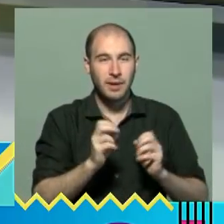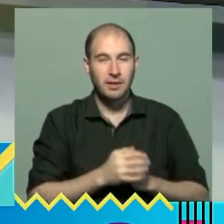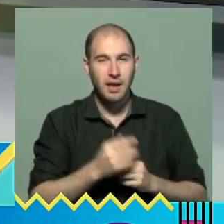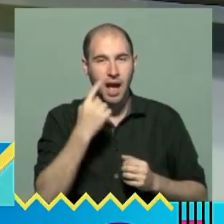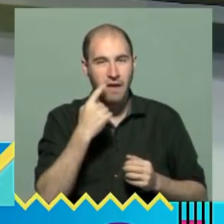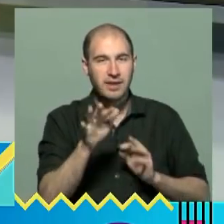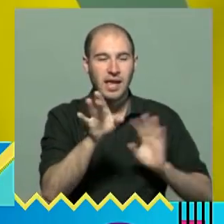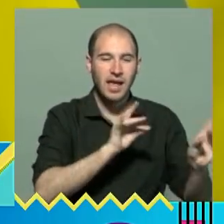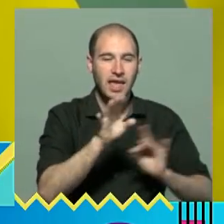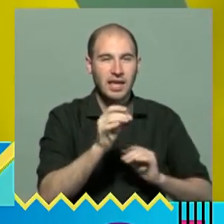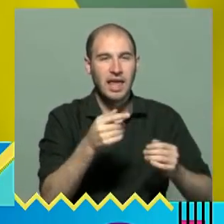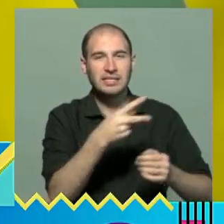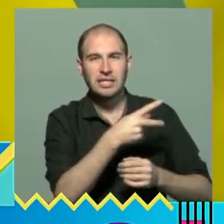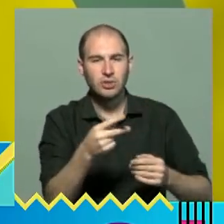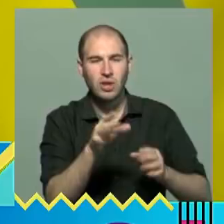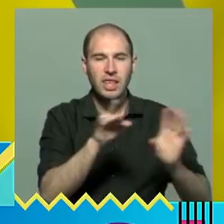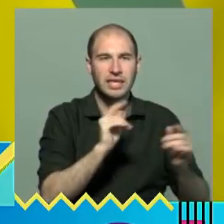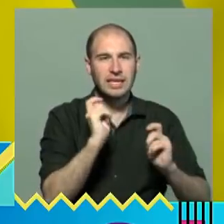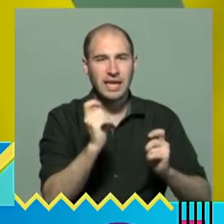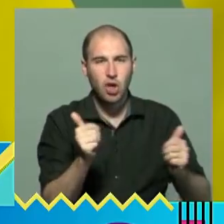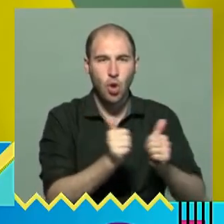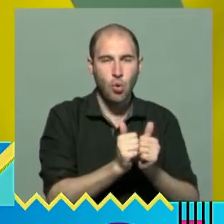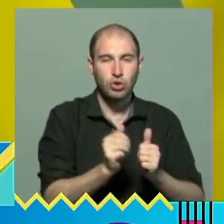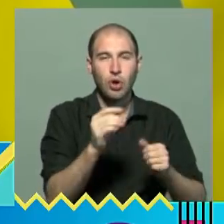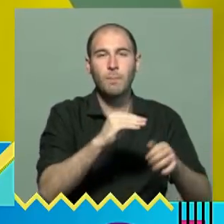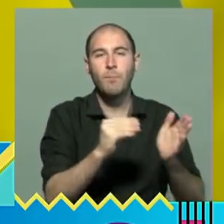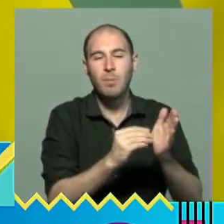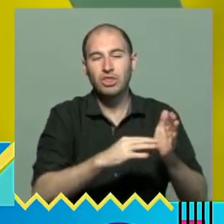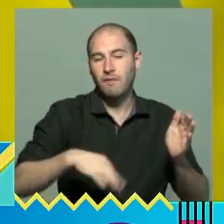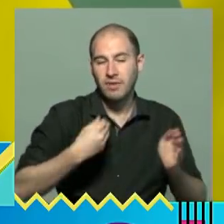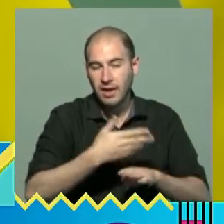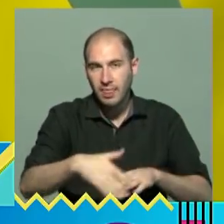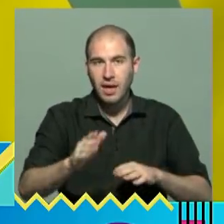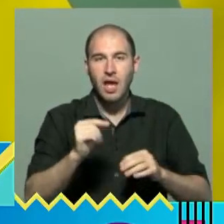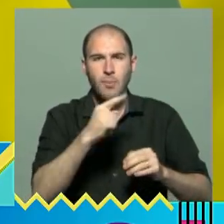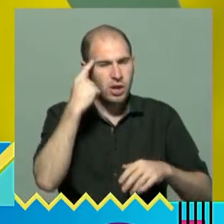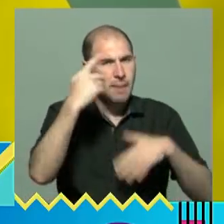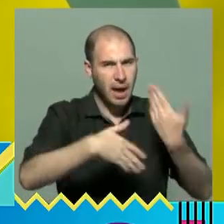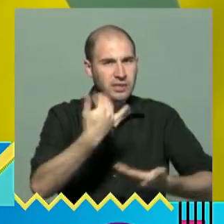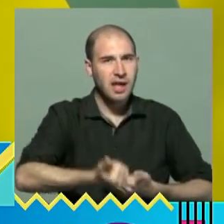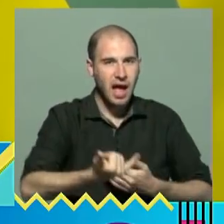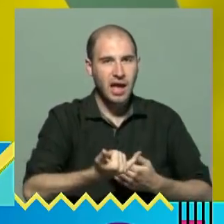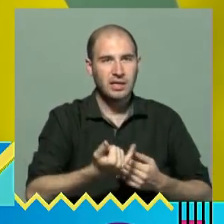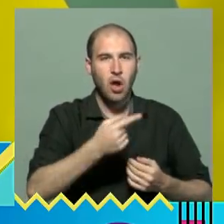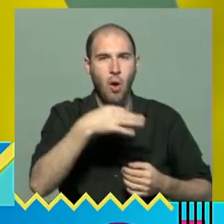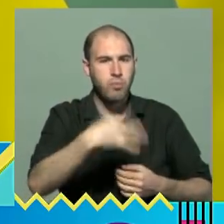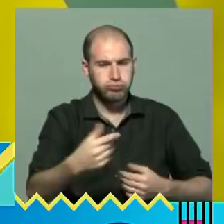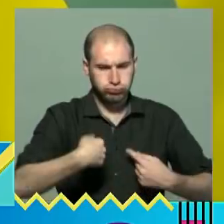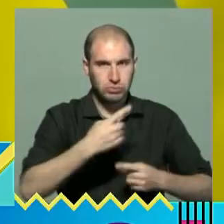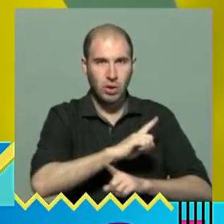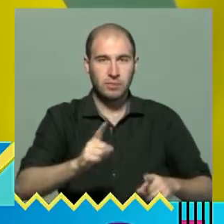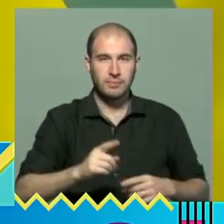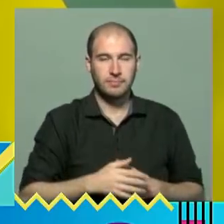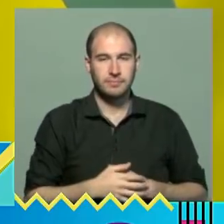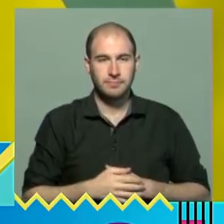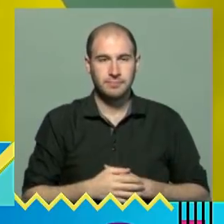con quién elegís tener relaciones sexuales, en qué momento de tu vida, si estás preparado o no, el no sentirte obligada a hacerlo.